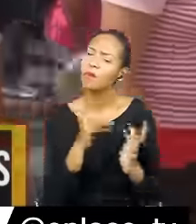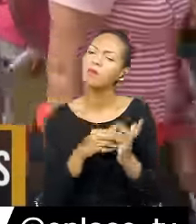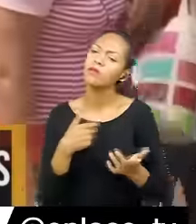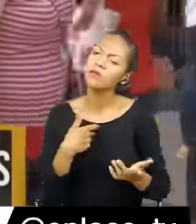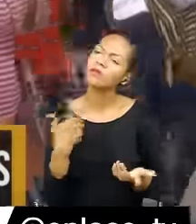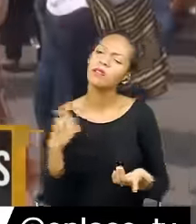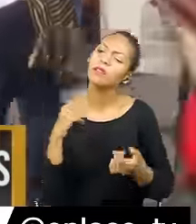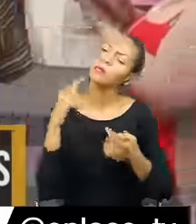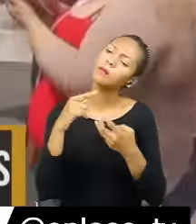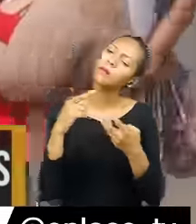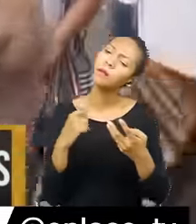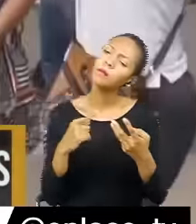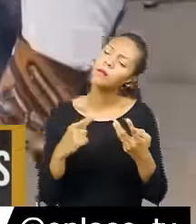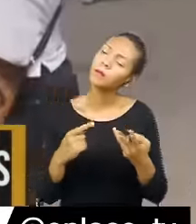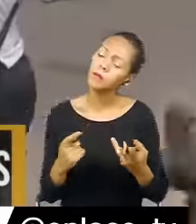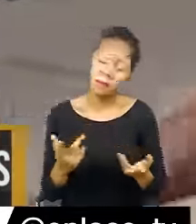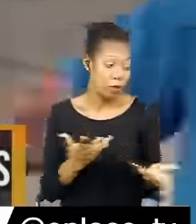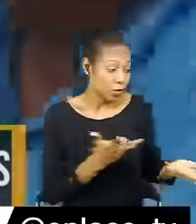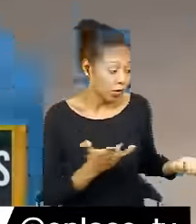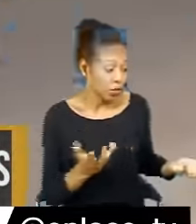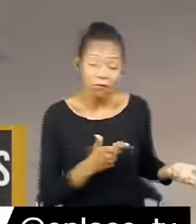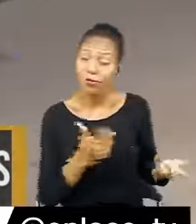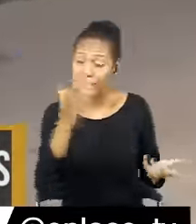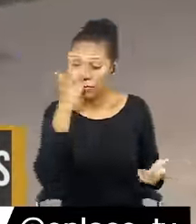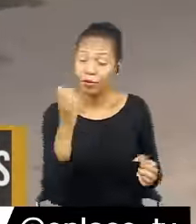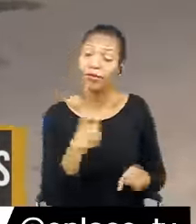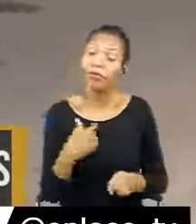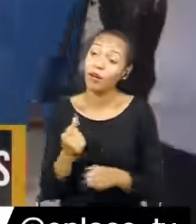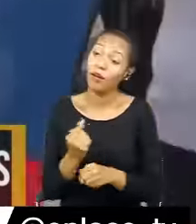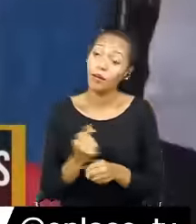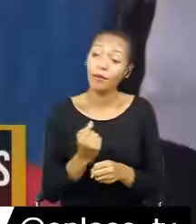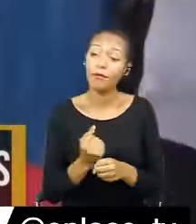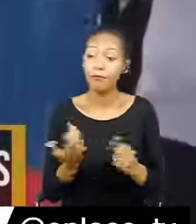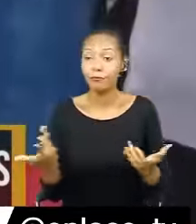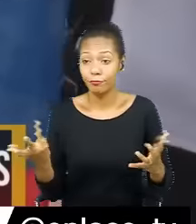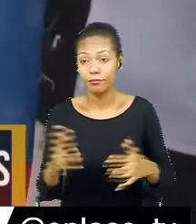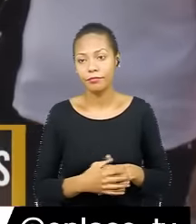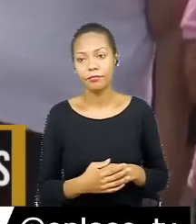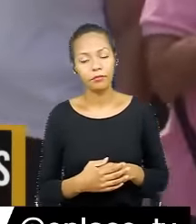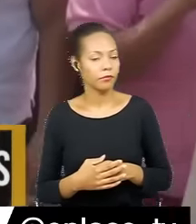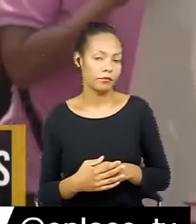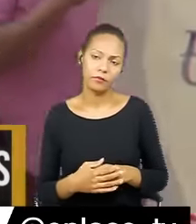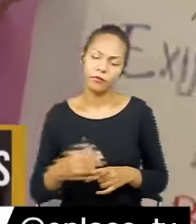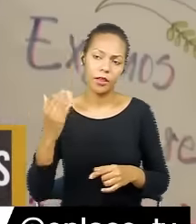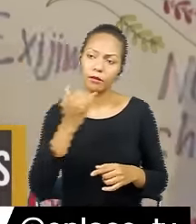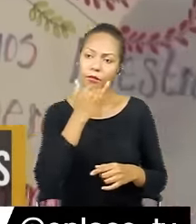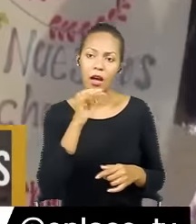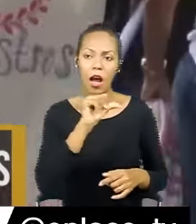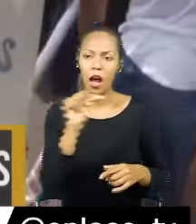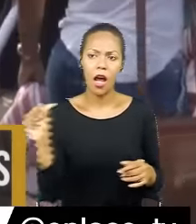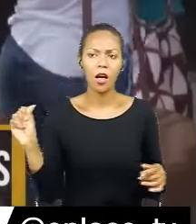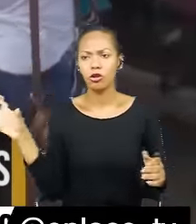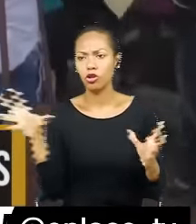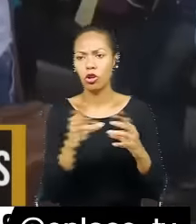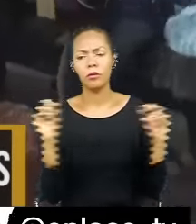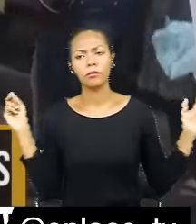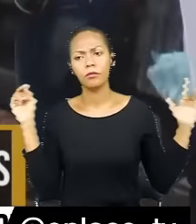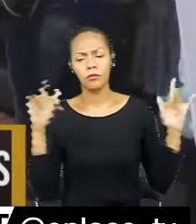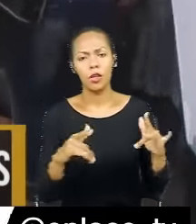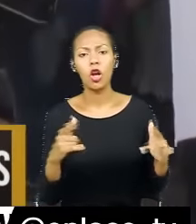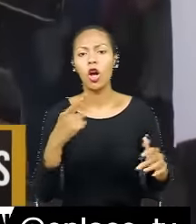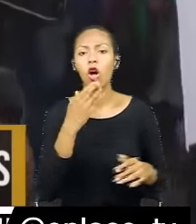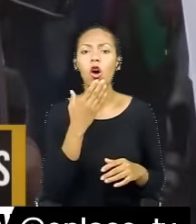y eso me lo gané trabajando. El paro nacional está convocado para que las mujeres, como acto simbólico, asistan vestidas de negro y con